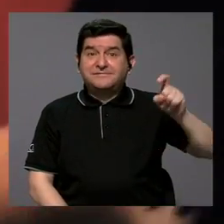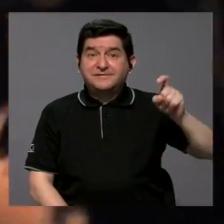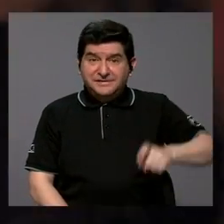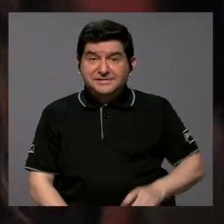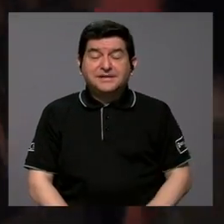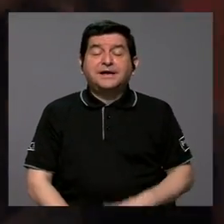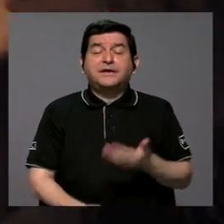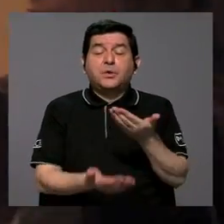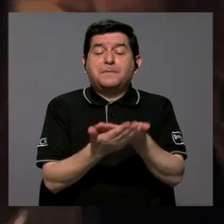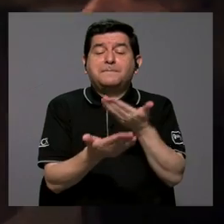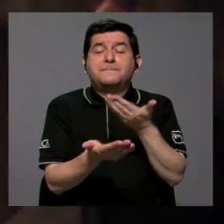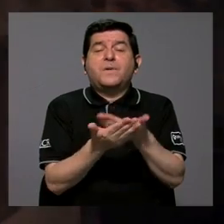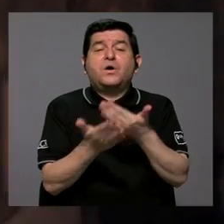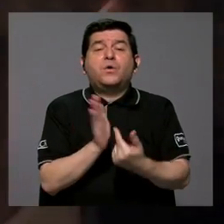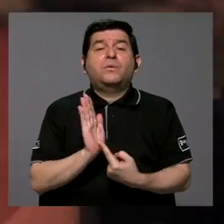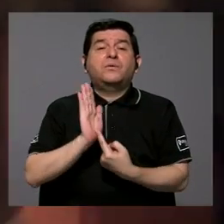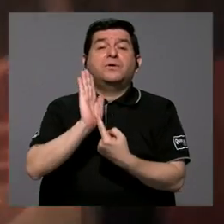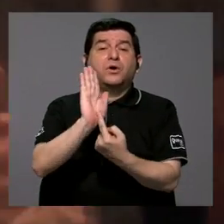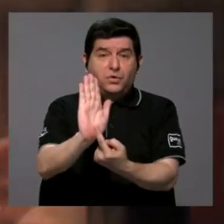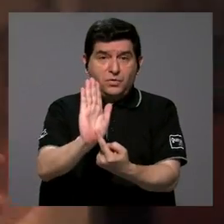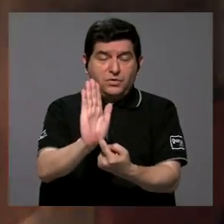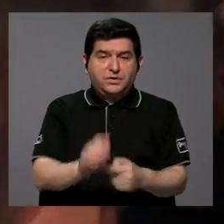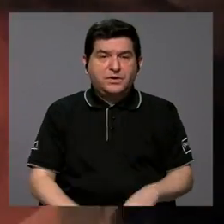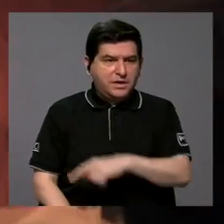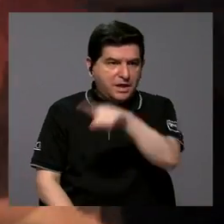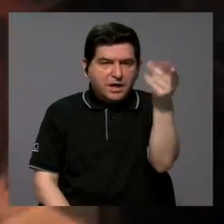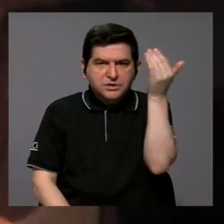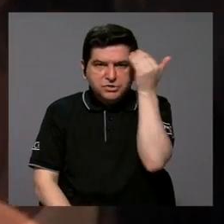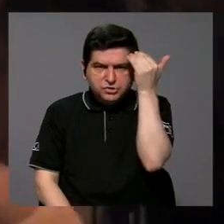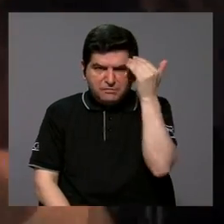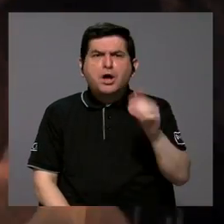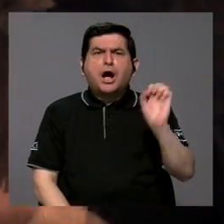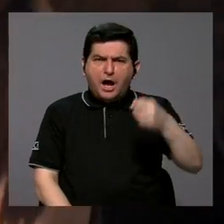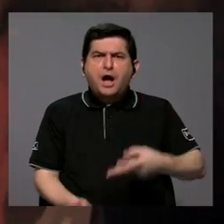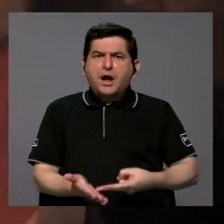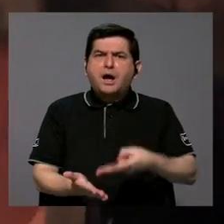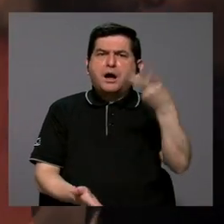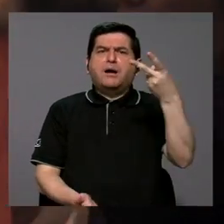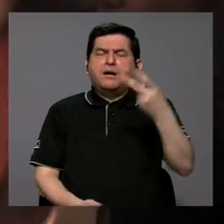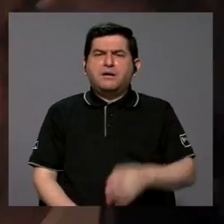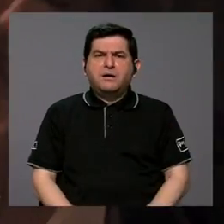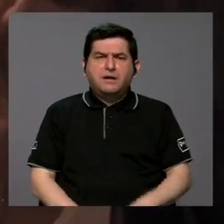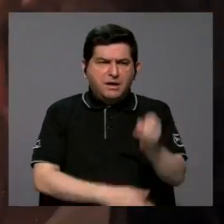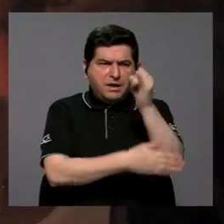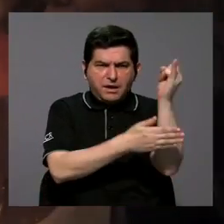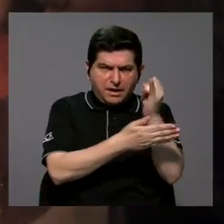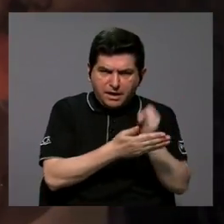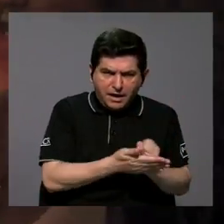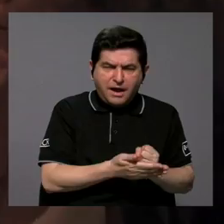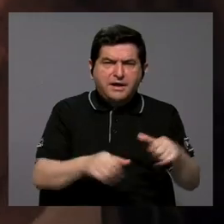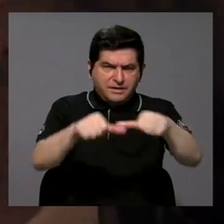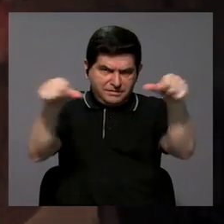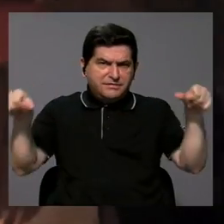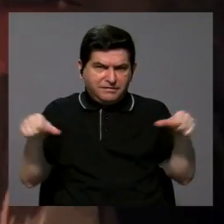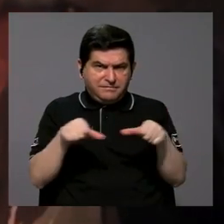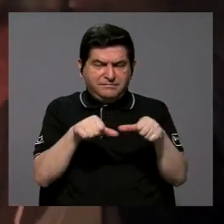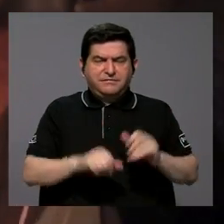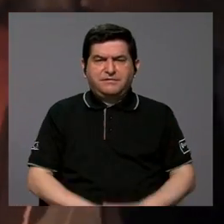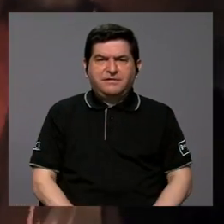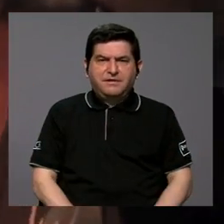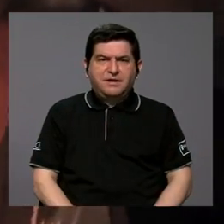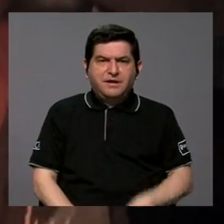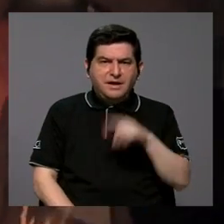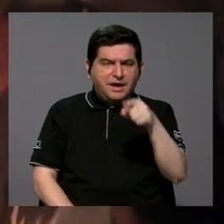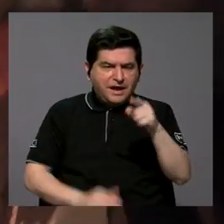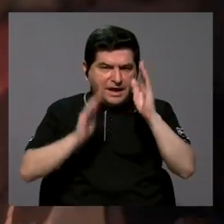que probarte, ¿no?, tenés que dejarles saber que va a valer la pena para ellos artísticamente o lo que fuera, a